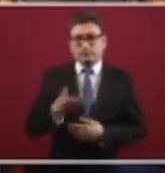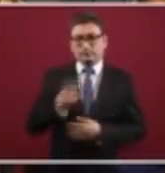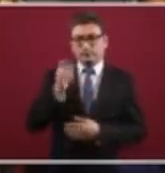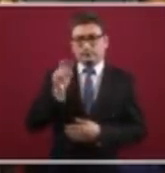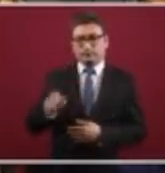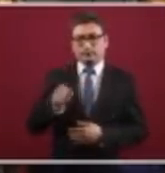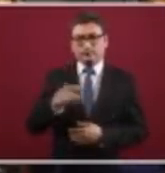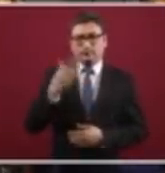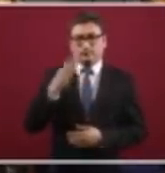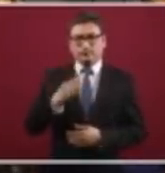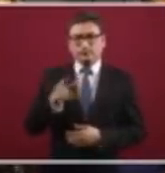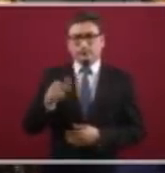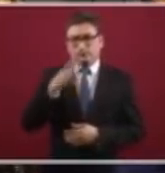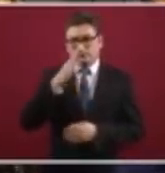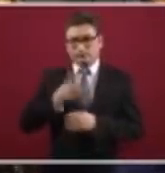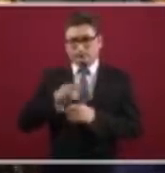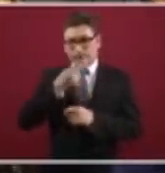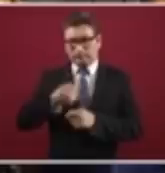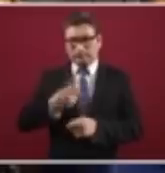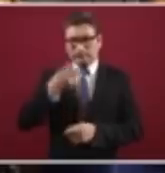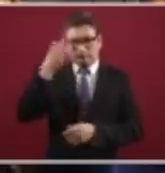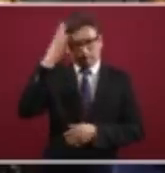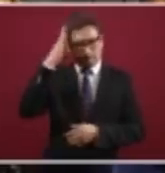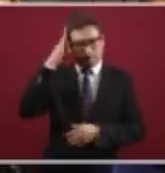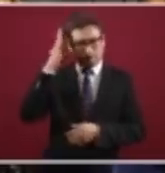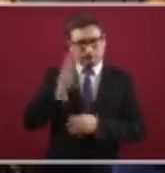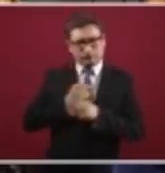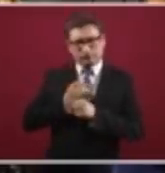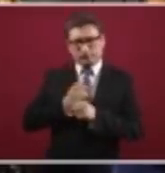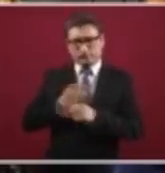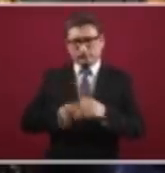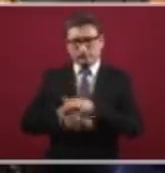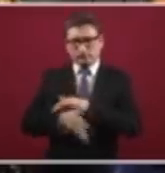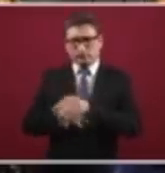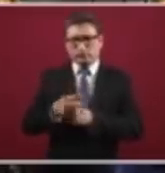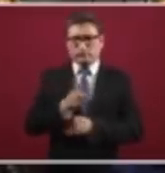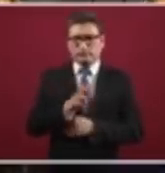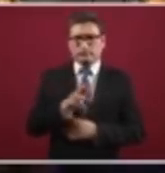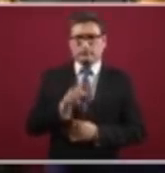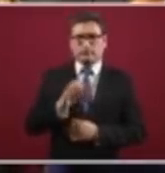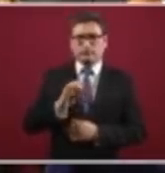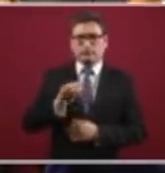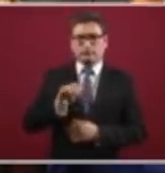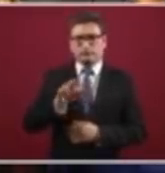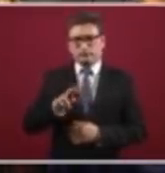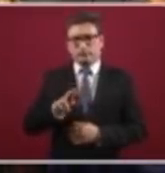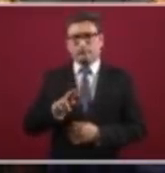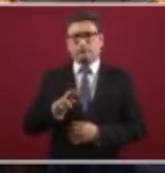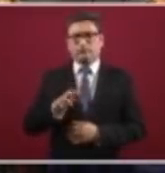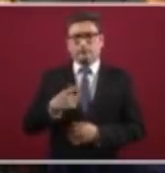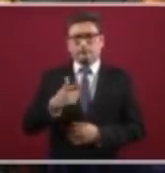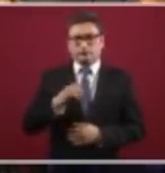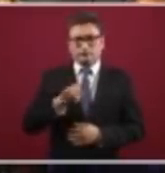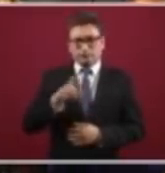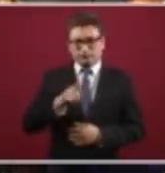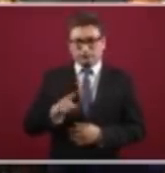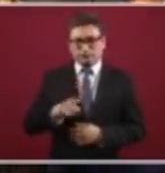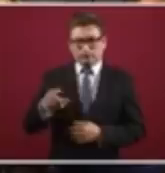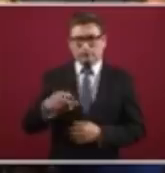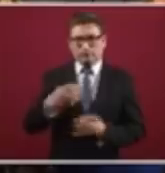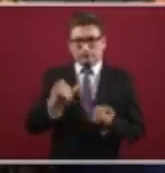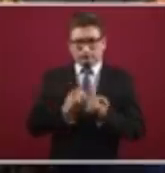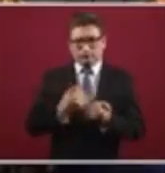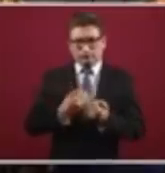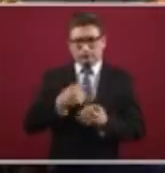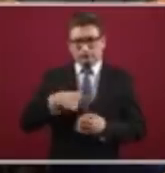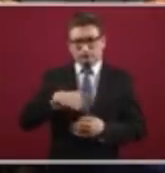la unidad especializada para el caso de china para el doctor omar como extrajo su presencia y vamos a dividir la